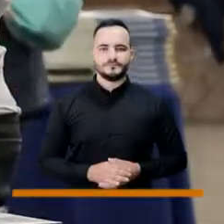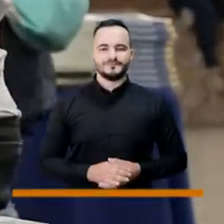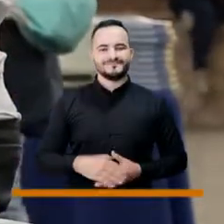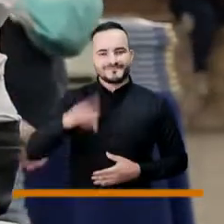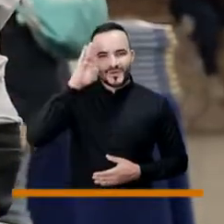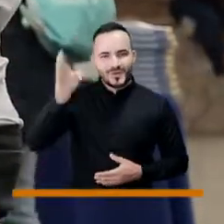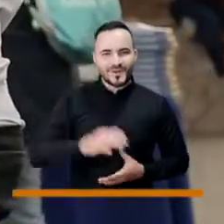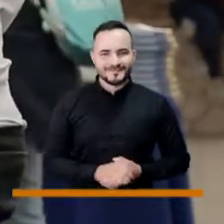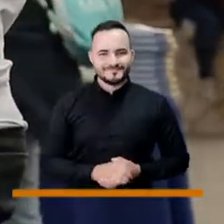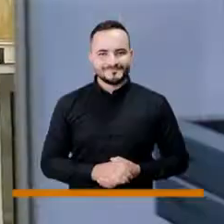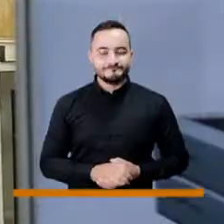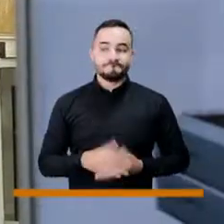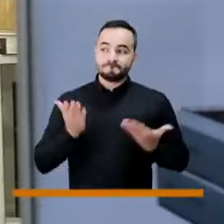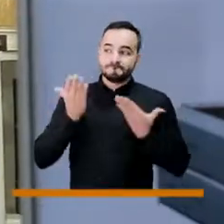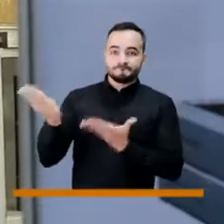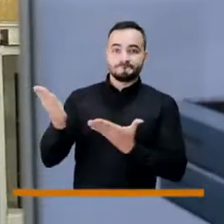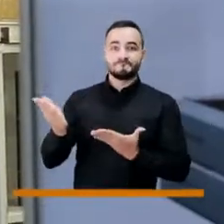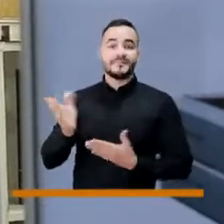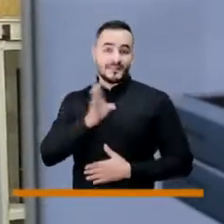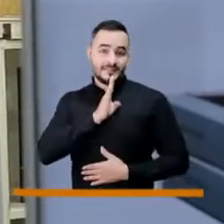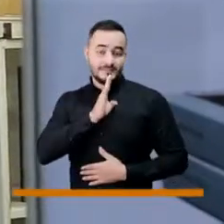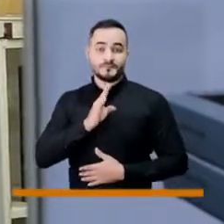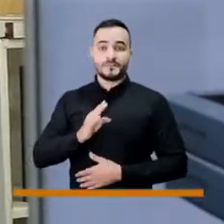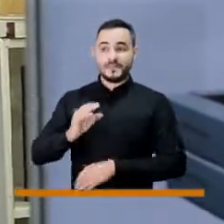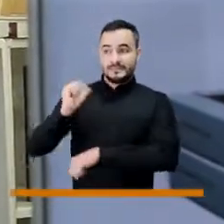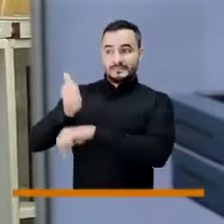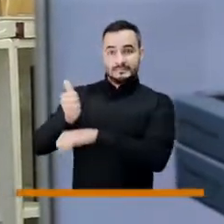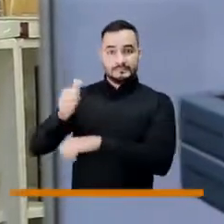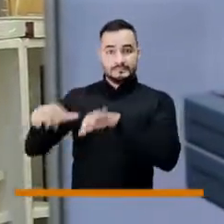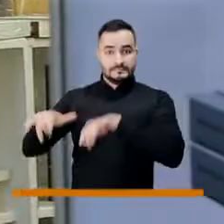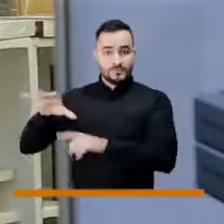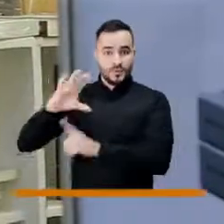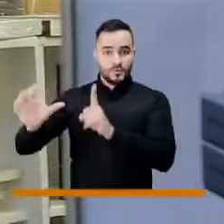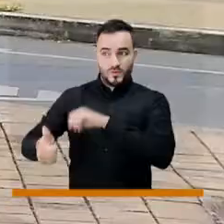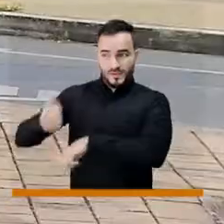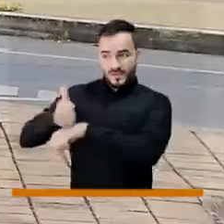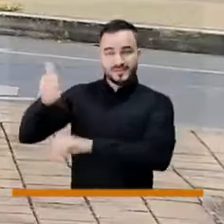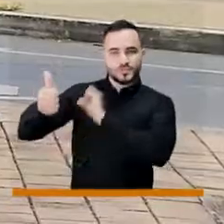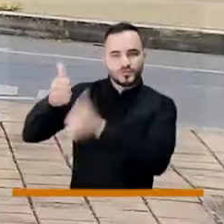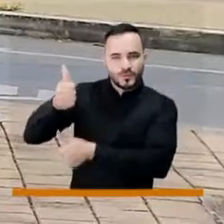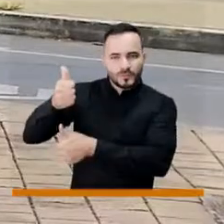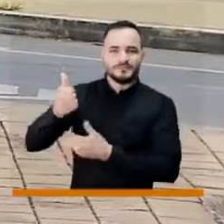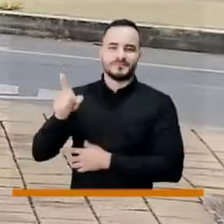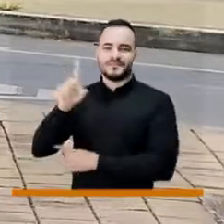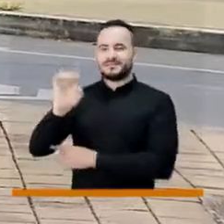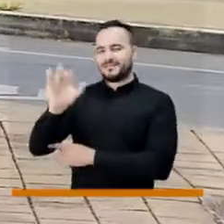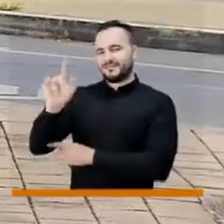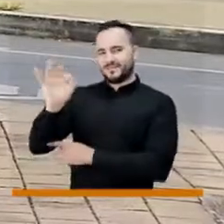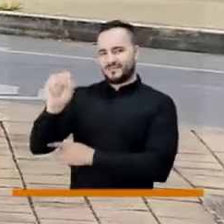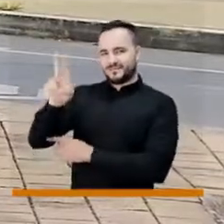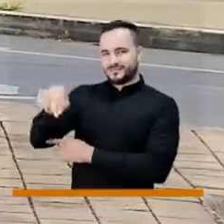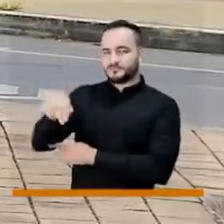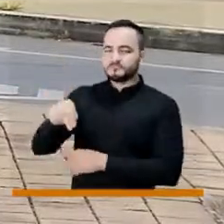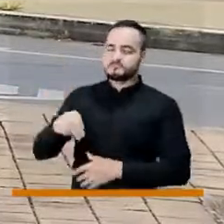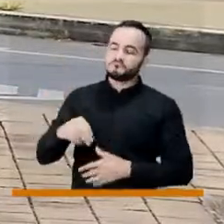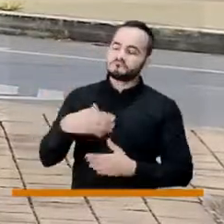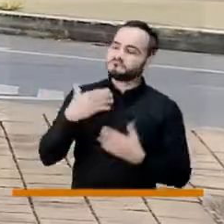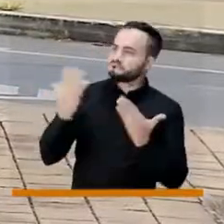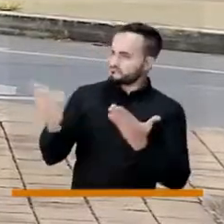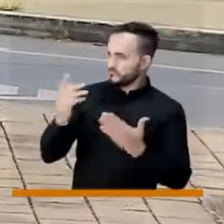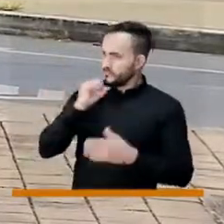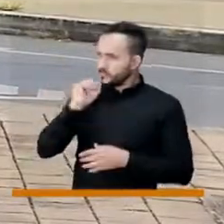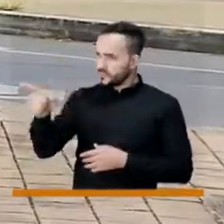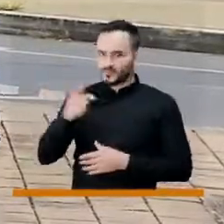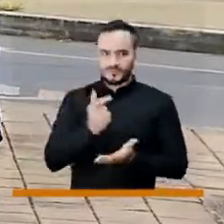Hola, nos encontramos con el subsecretario de Cultura de Medellín, Sebastián Trujillo. ¿Qué viene de nuevo en esta edición de la